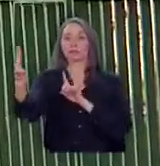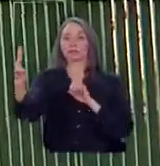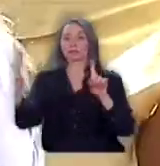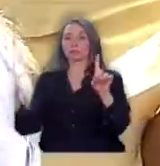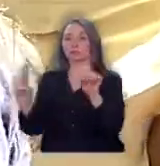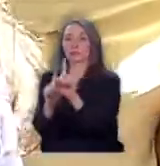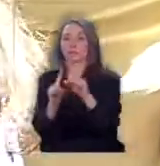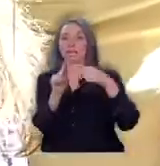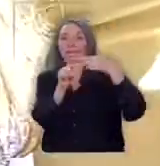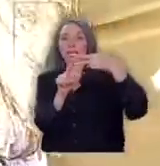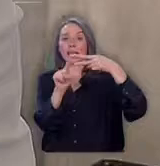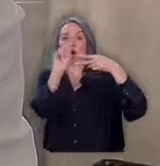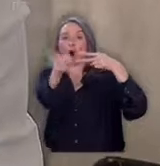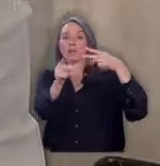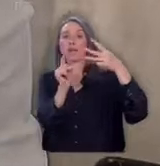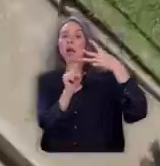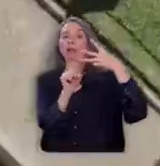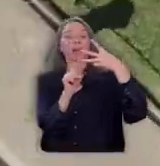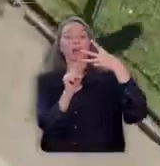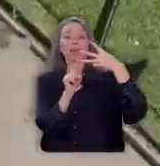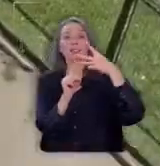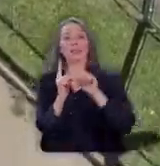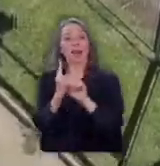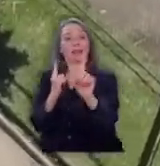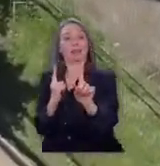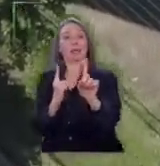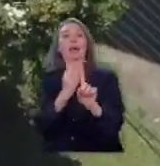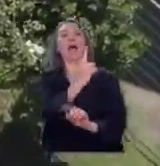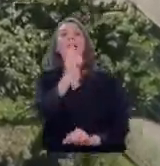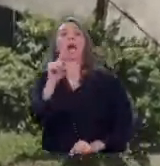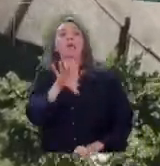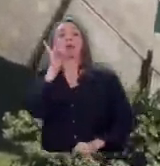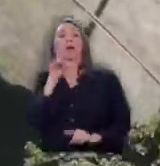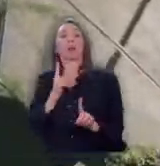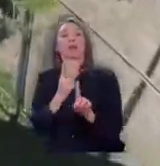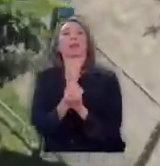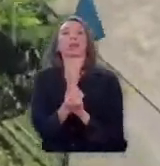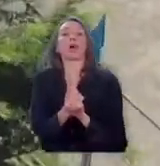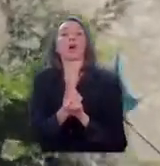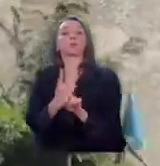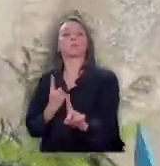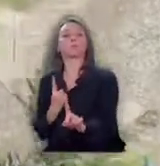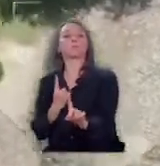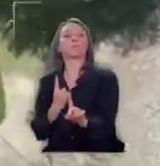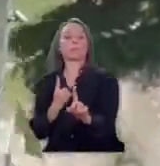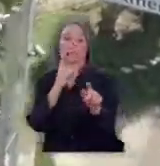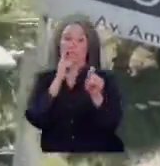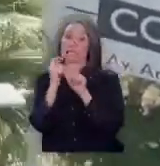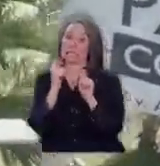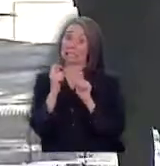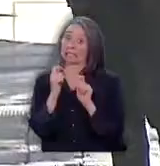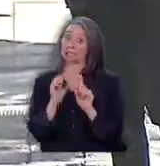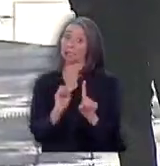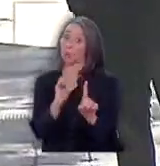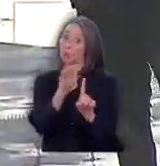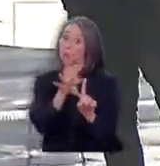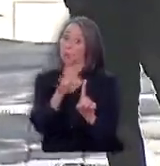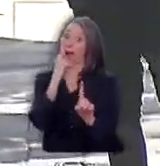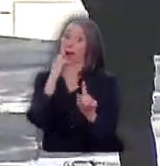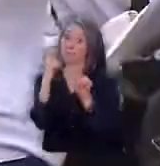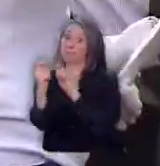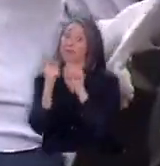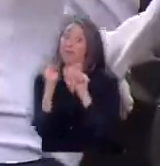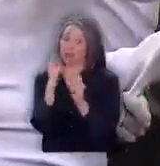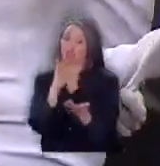dos primeras son obligatorias la última Aunque elección de cada persona un riesgo de contagio tan evidente y